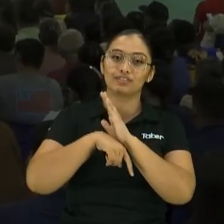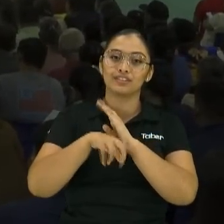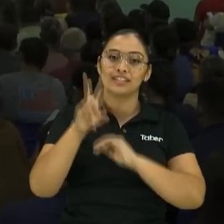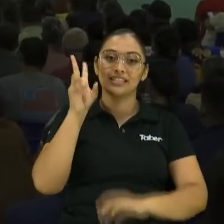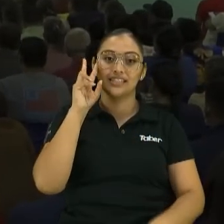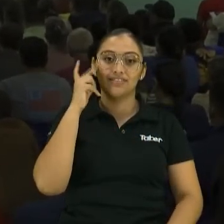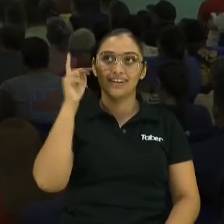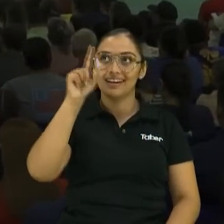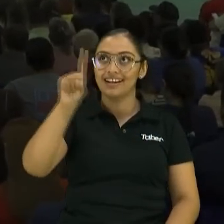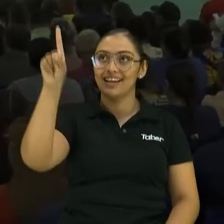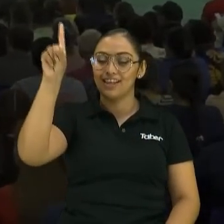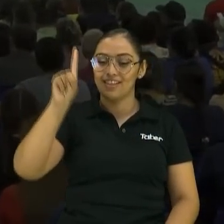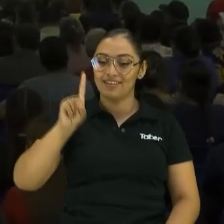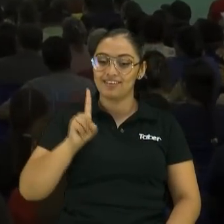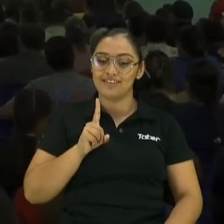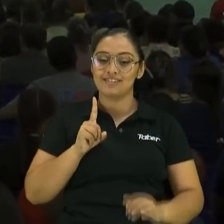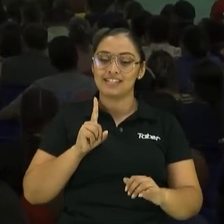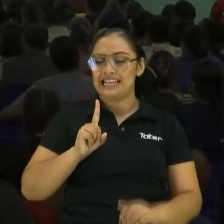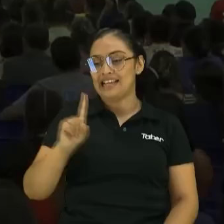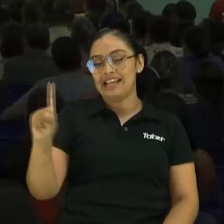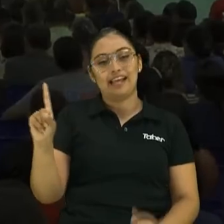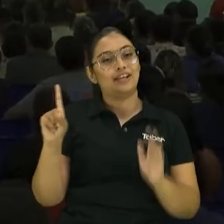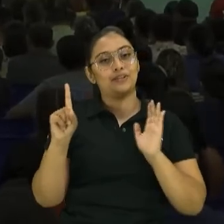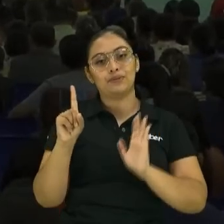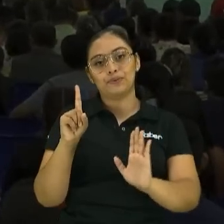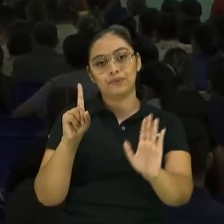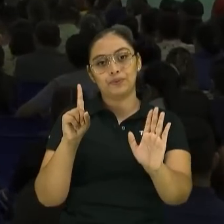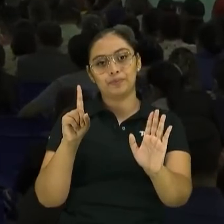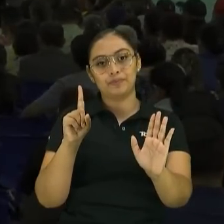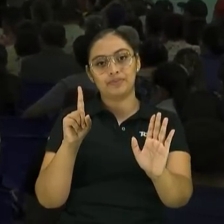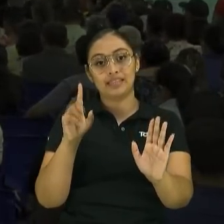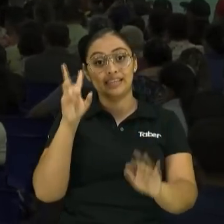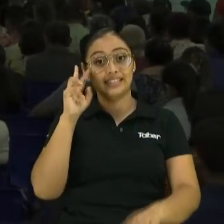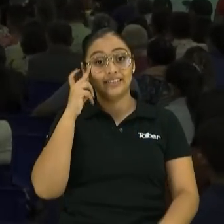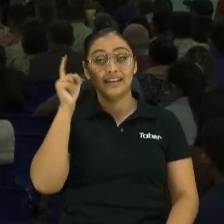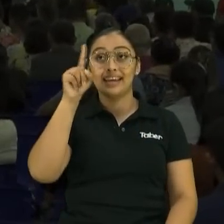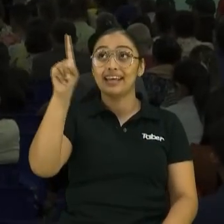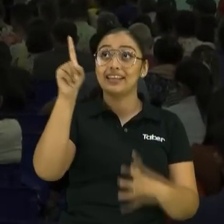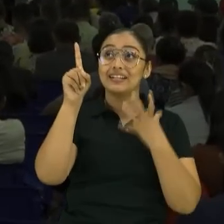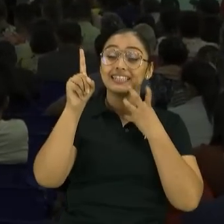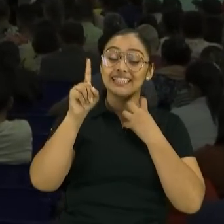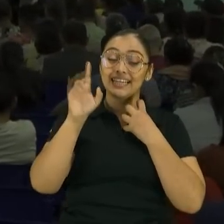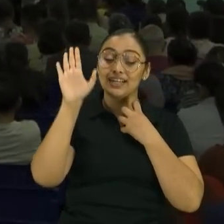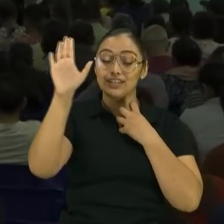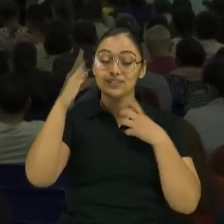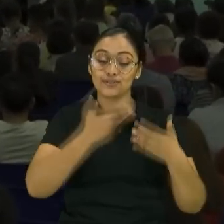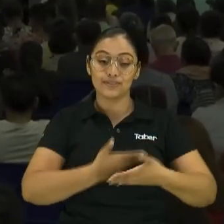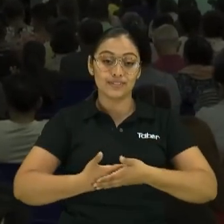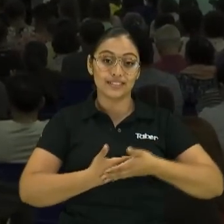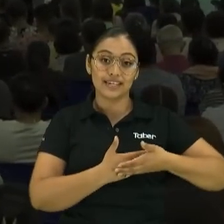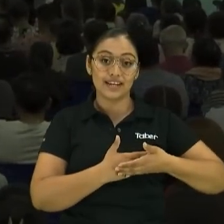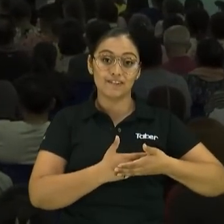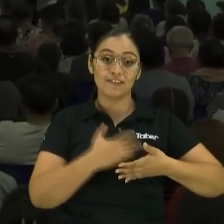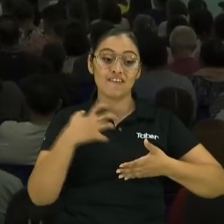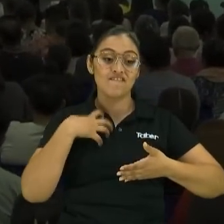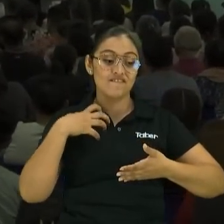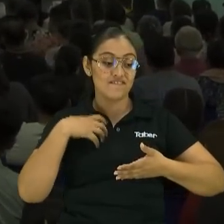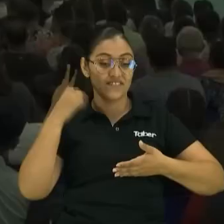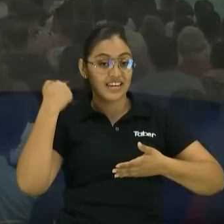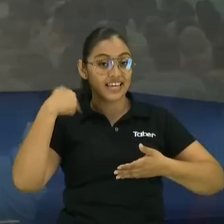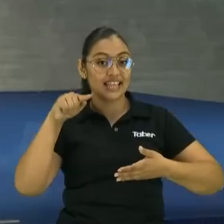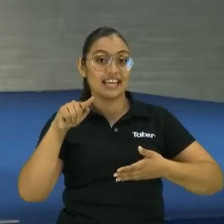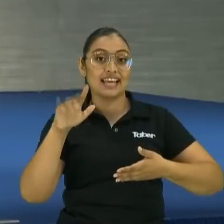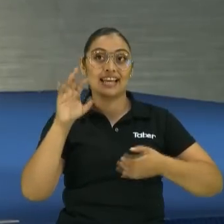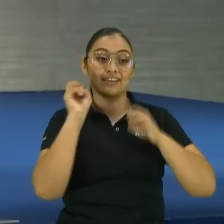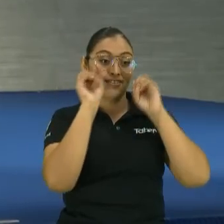porque los deseos que Dios tiene para sus hijos son deseos de vida y no de muerte Ojalá tome en cuenta mis